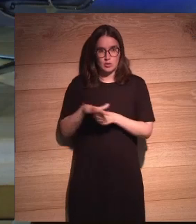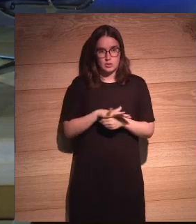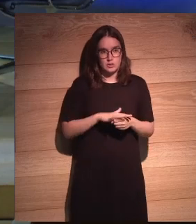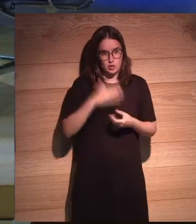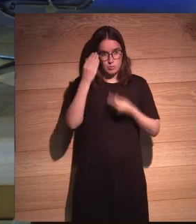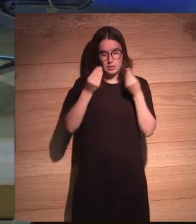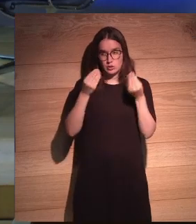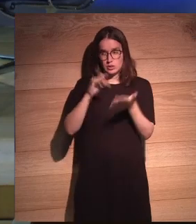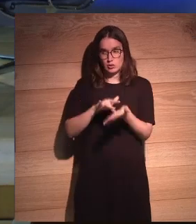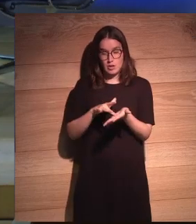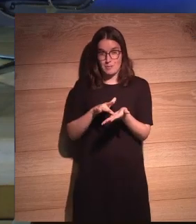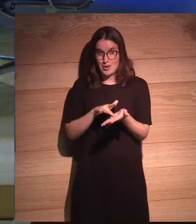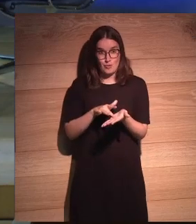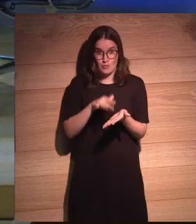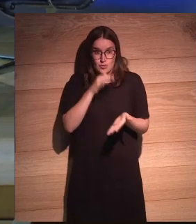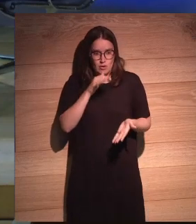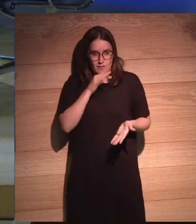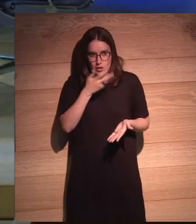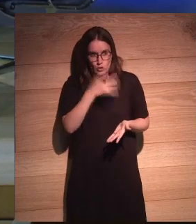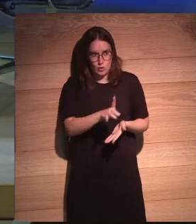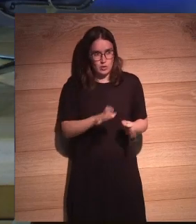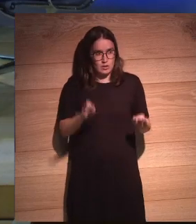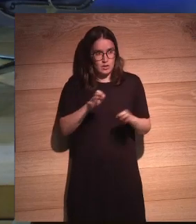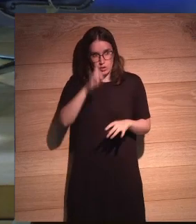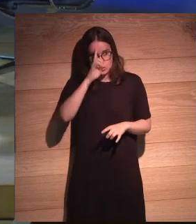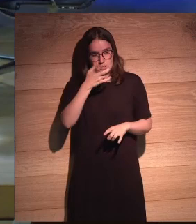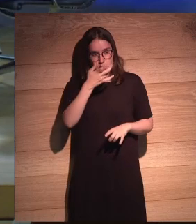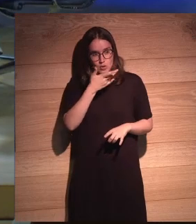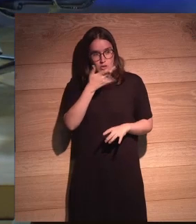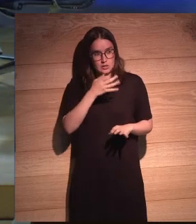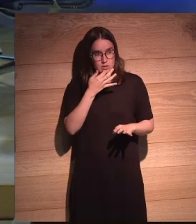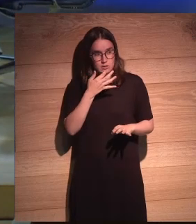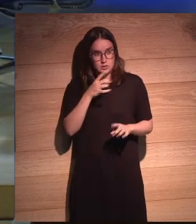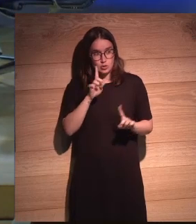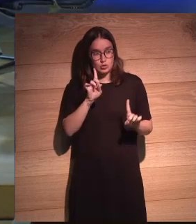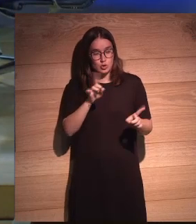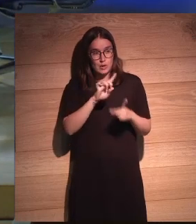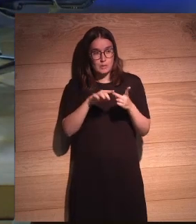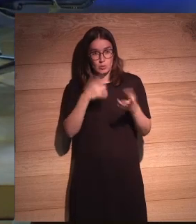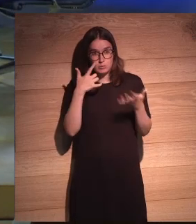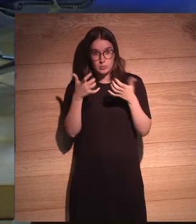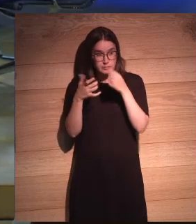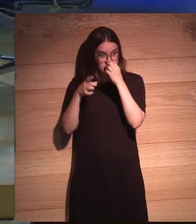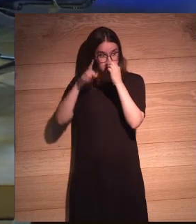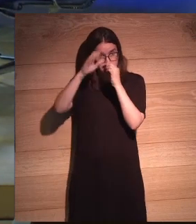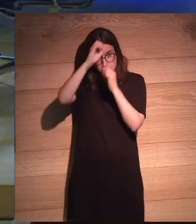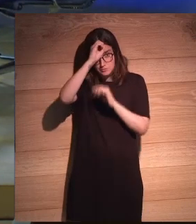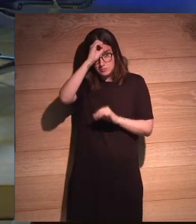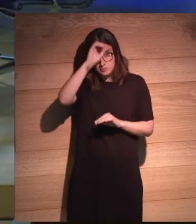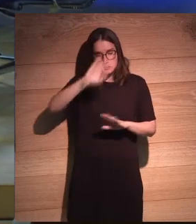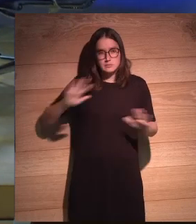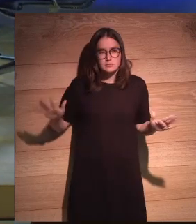yo creo que ocurrirá, pero yo por lo menos no conozco. No sé si conocéis vosotros algún. Yo sobre la segunda pregunta no sé nada.